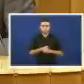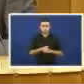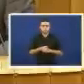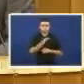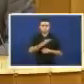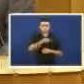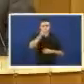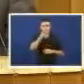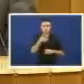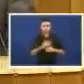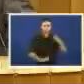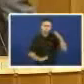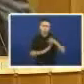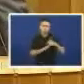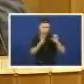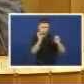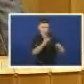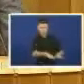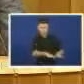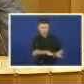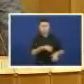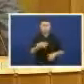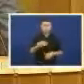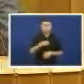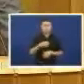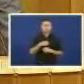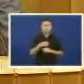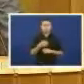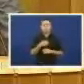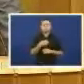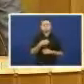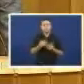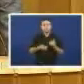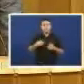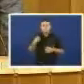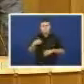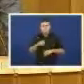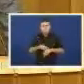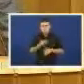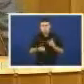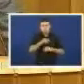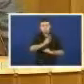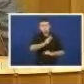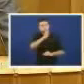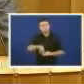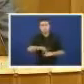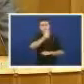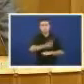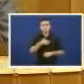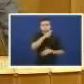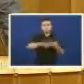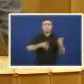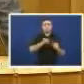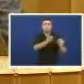desengánese non se pode pretender ao mesmo tempo aparecer como defensor de Galiza e